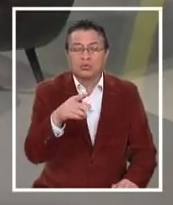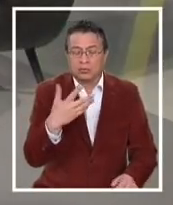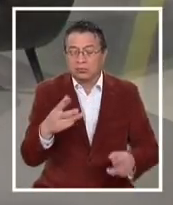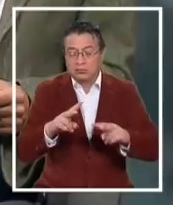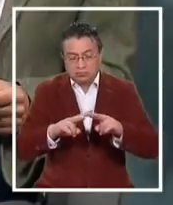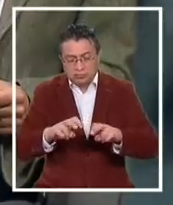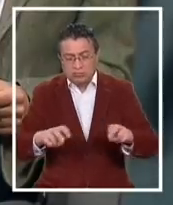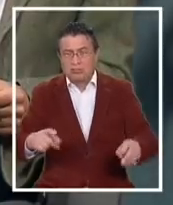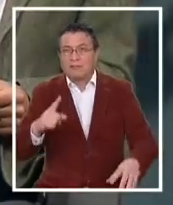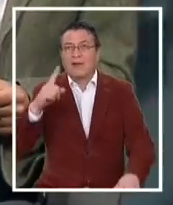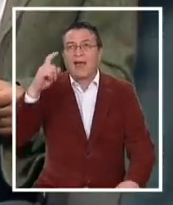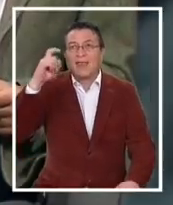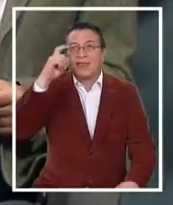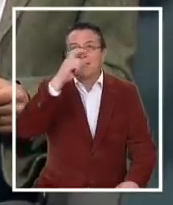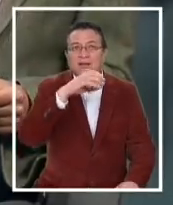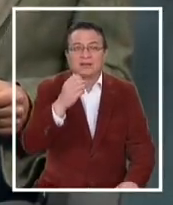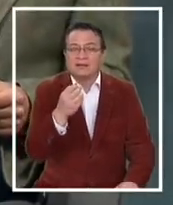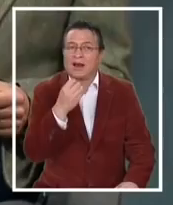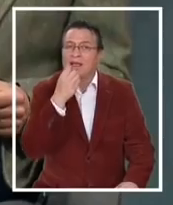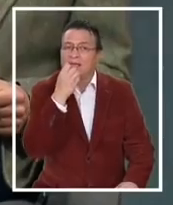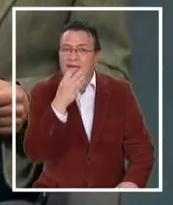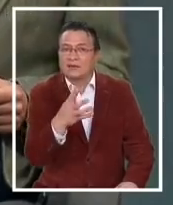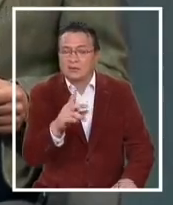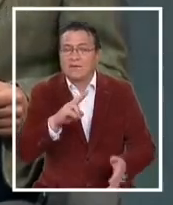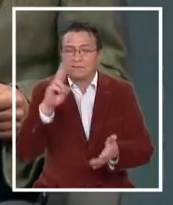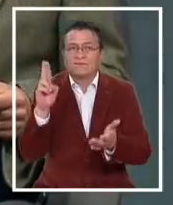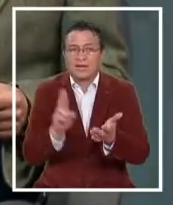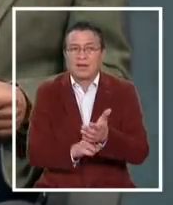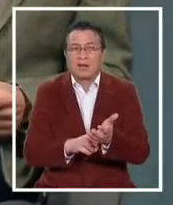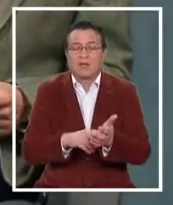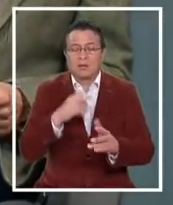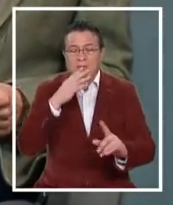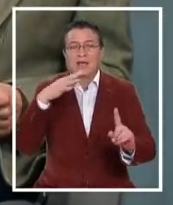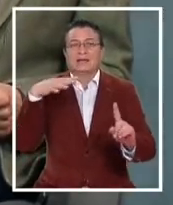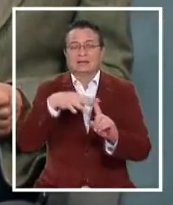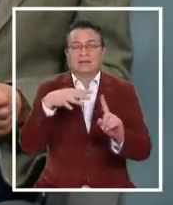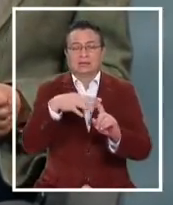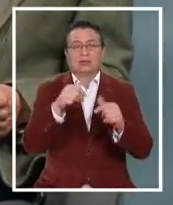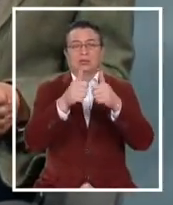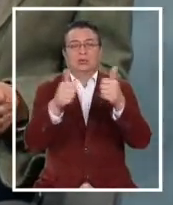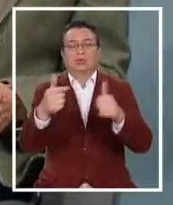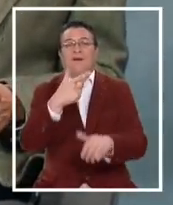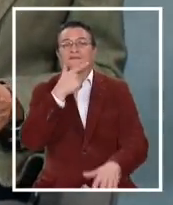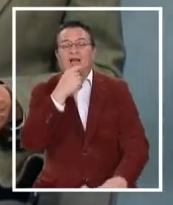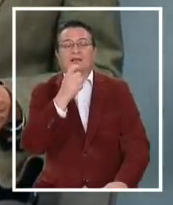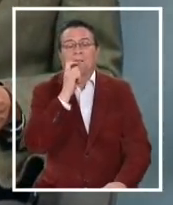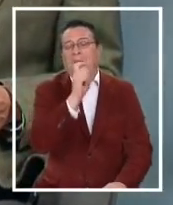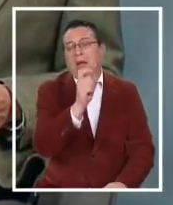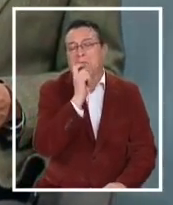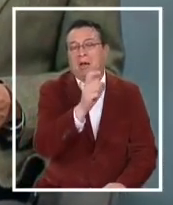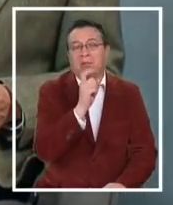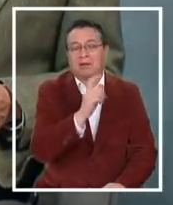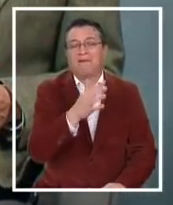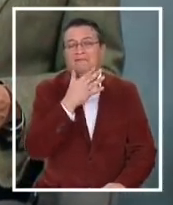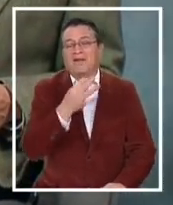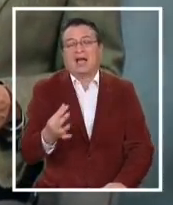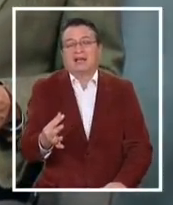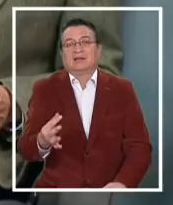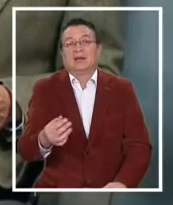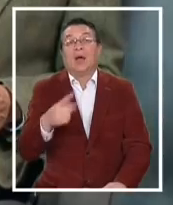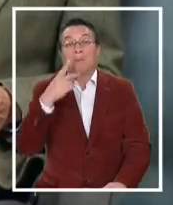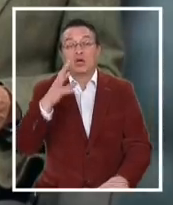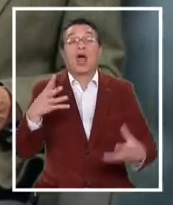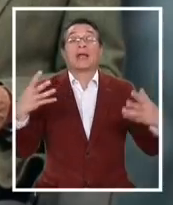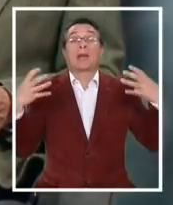cuesta que se diga algo que es tan cierto como la crítica a la autoridad es fácil, que a los políticos es re fácil. Pero a la